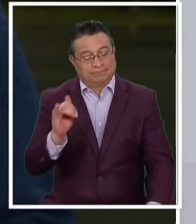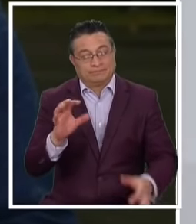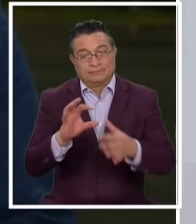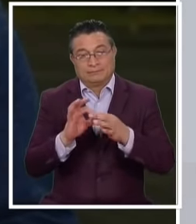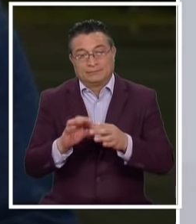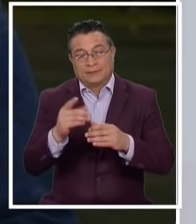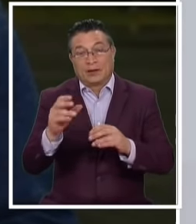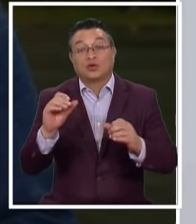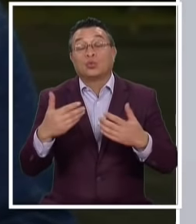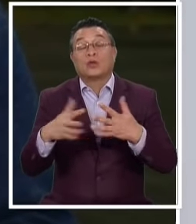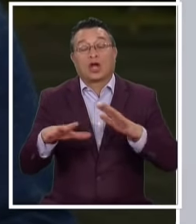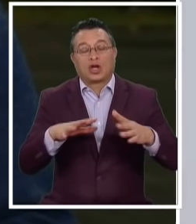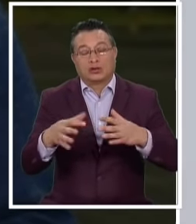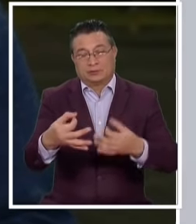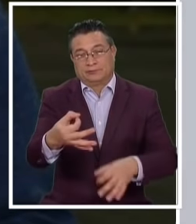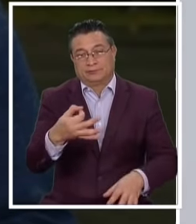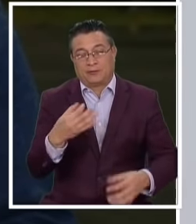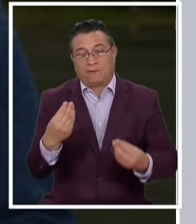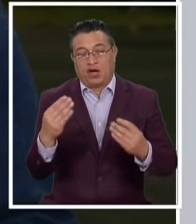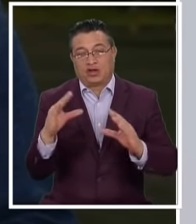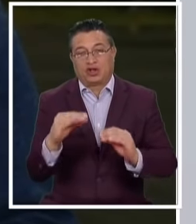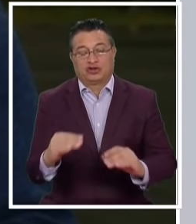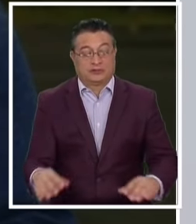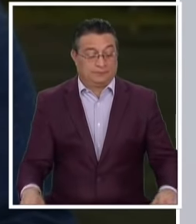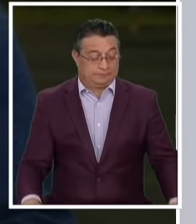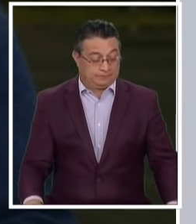Por supuesto A las novedades Que haya sobre el caso Del pequeño Tomás Buenas noches